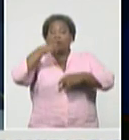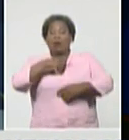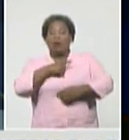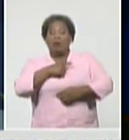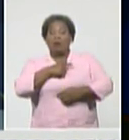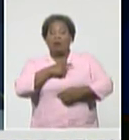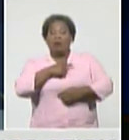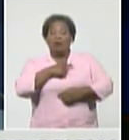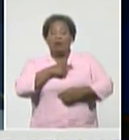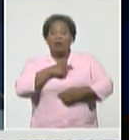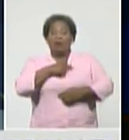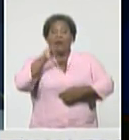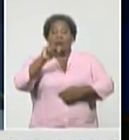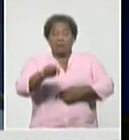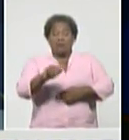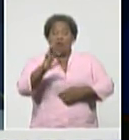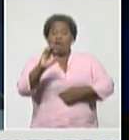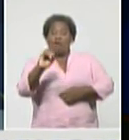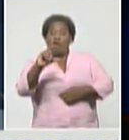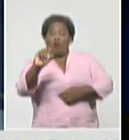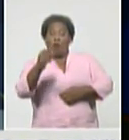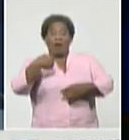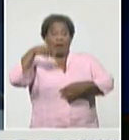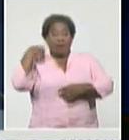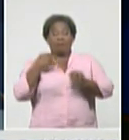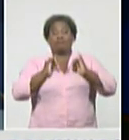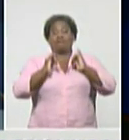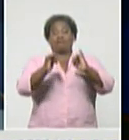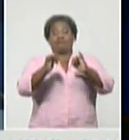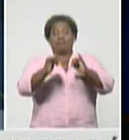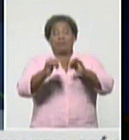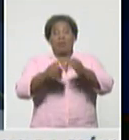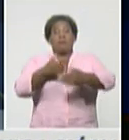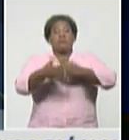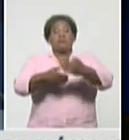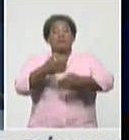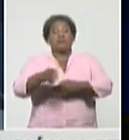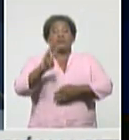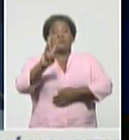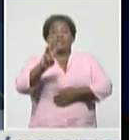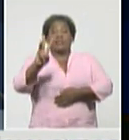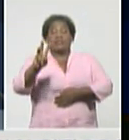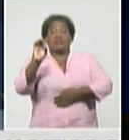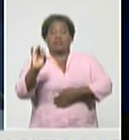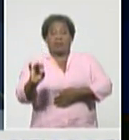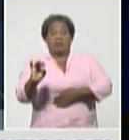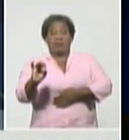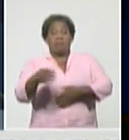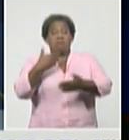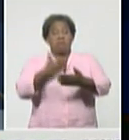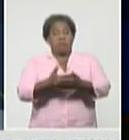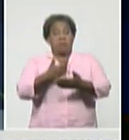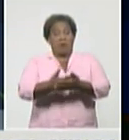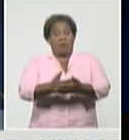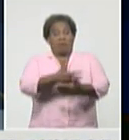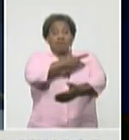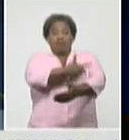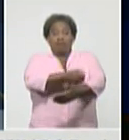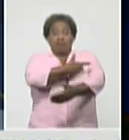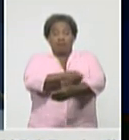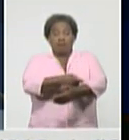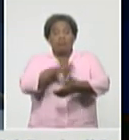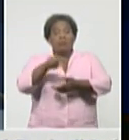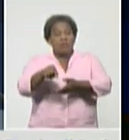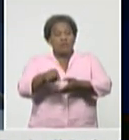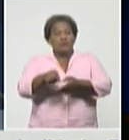que se informó en el día de ayer, pues procesaron 337 muestras, lo cual indica el pesquisaje que se